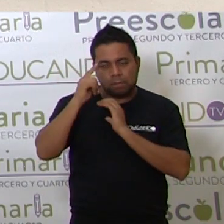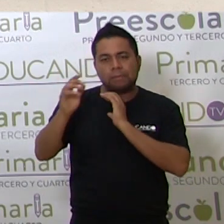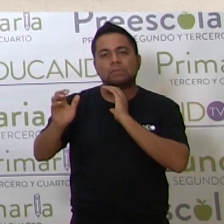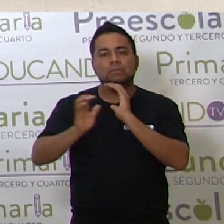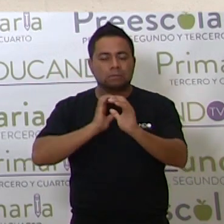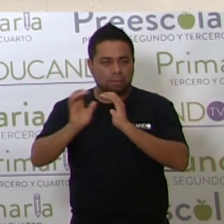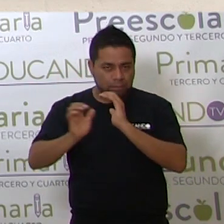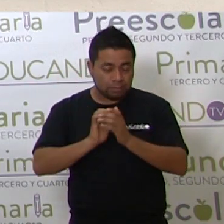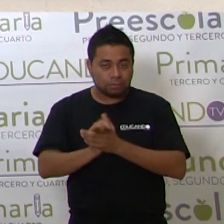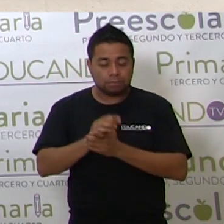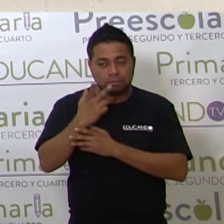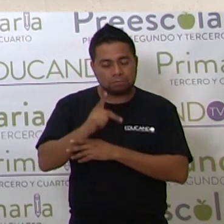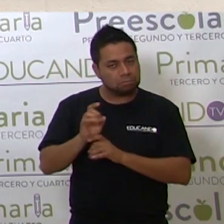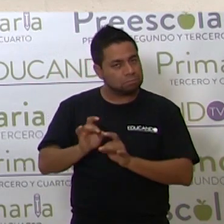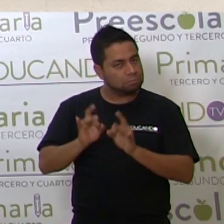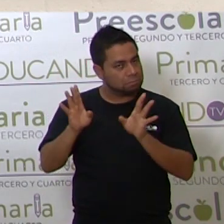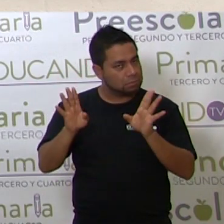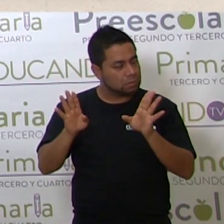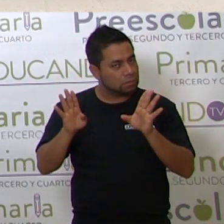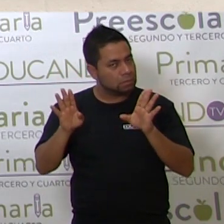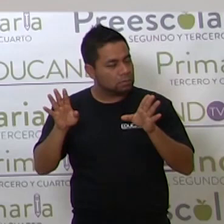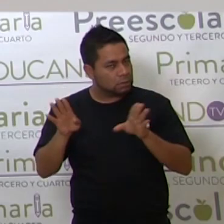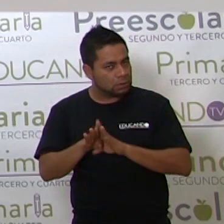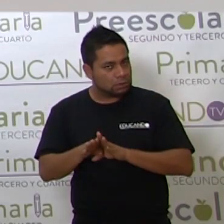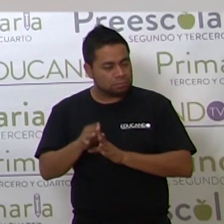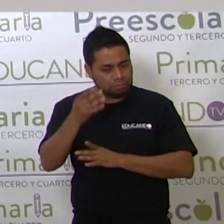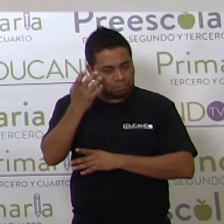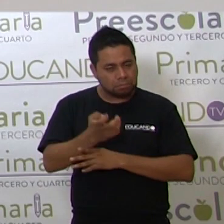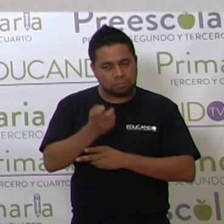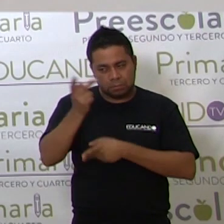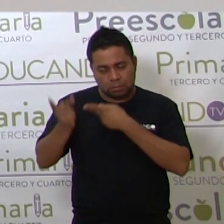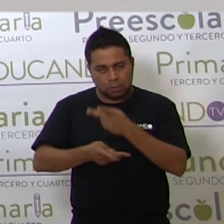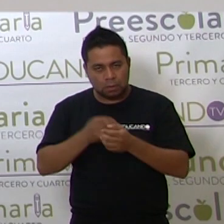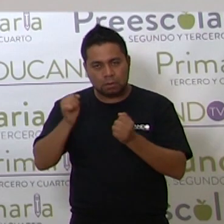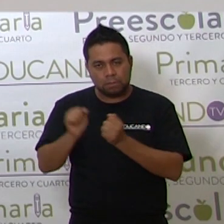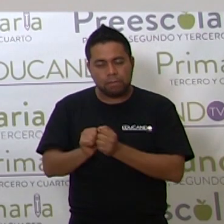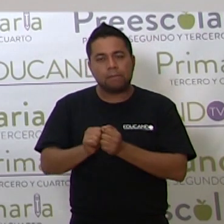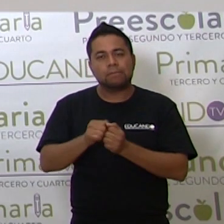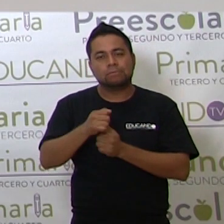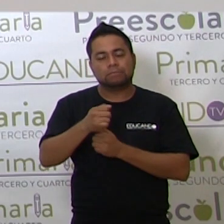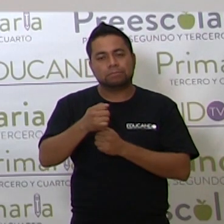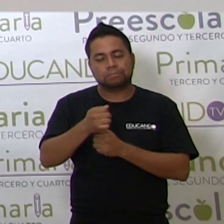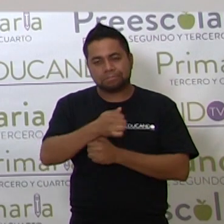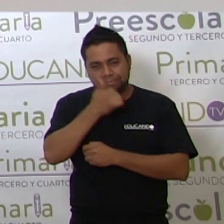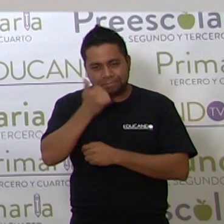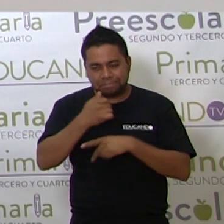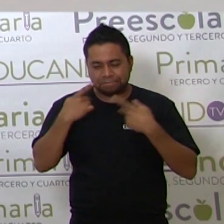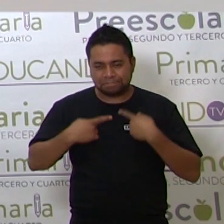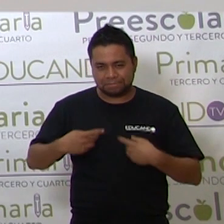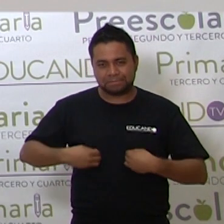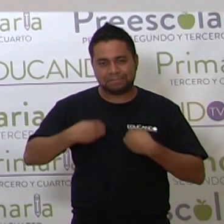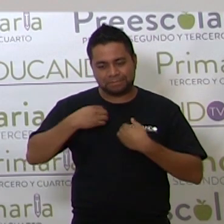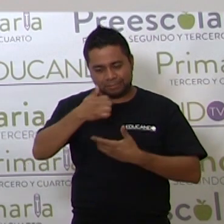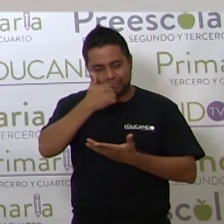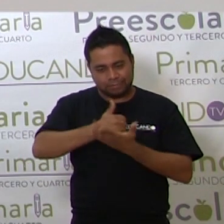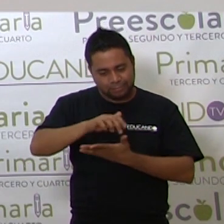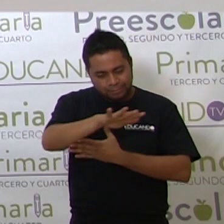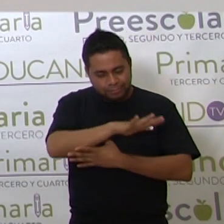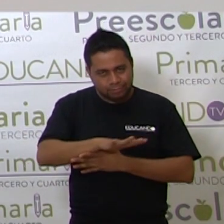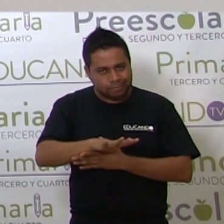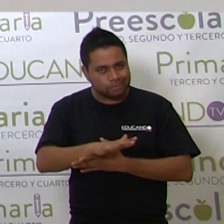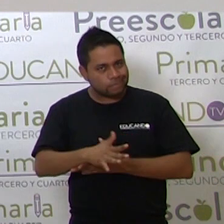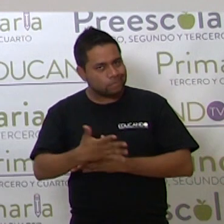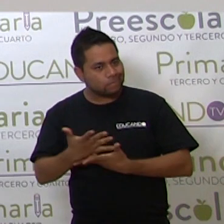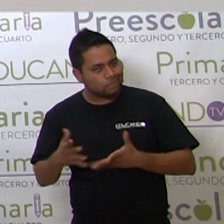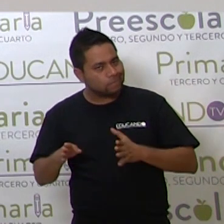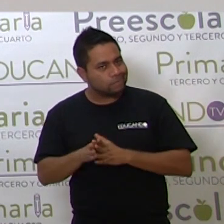pero coincidentemente cómo está esta encuesta se aplicó con personas que viven en la ciudad pues no están ya